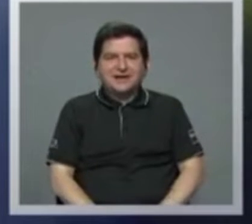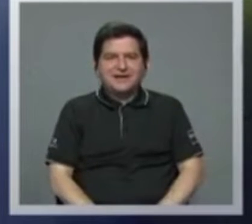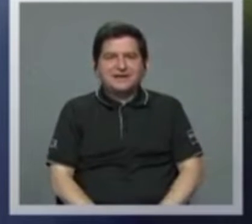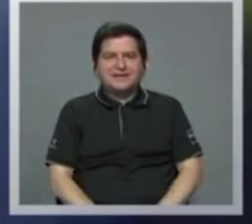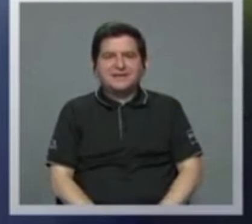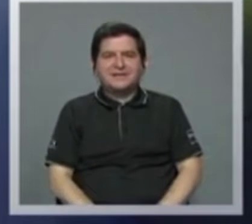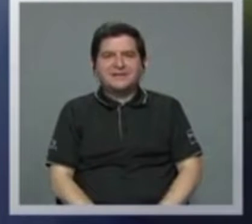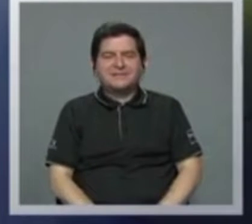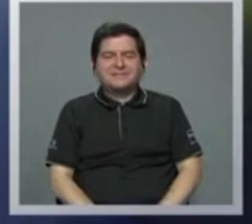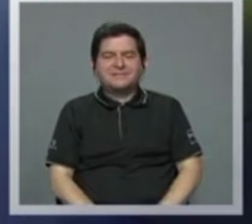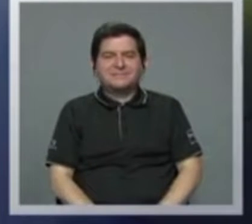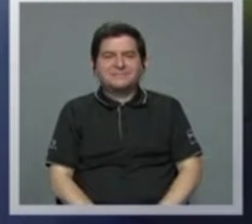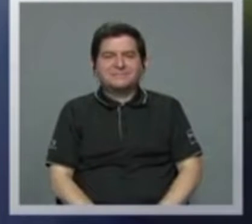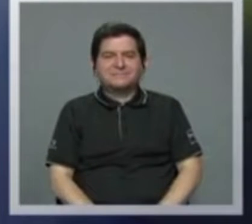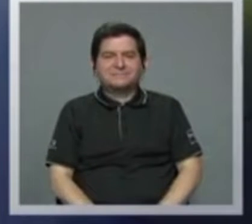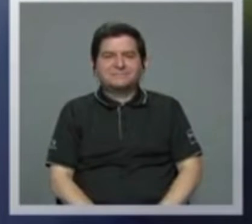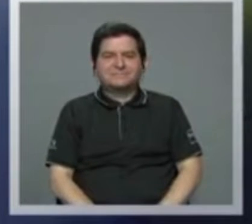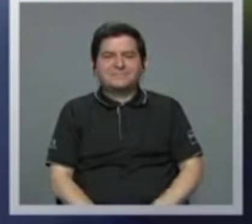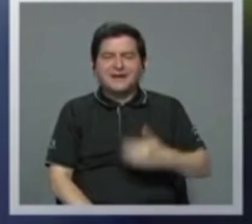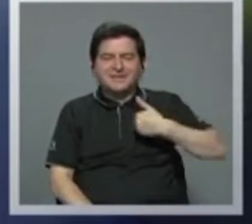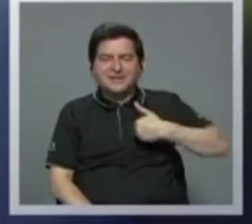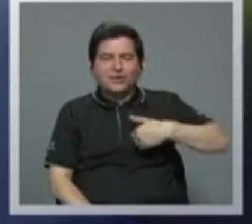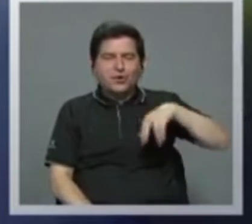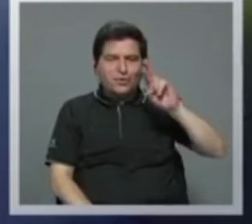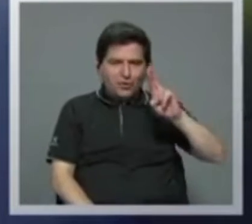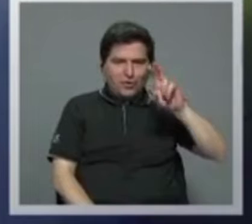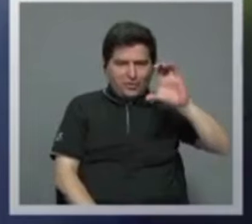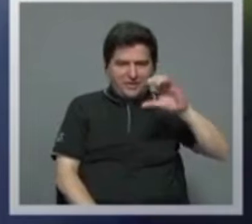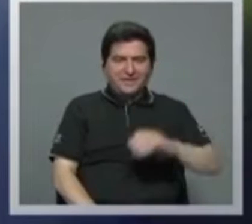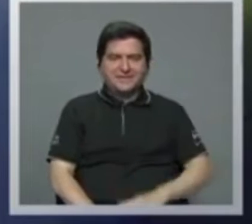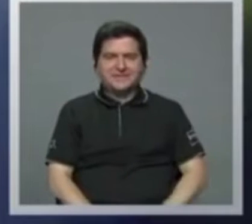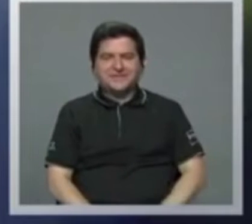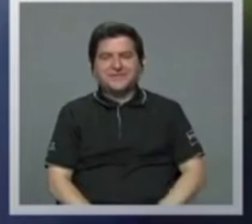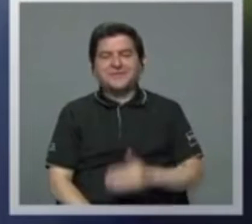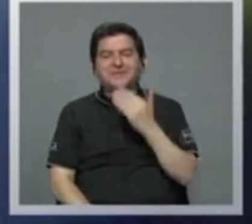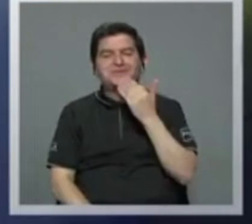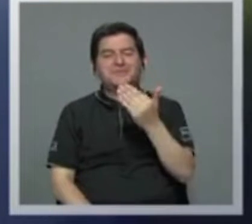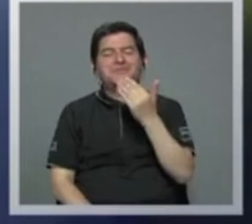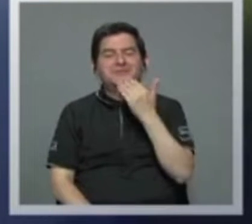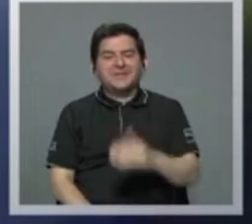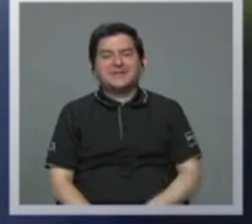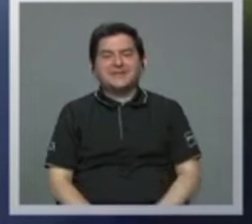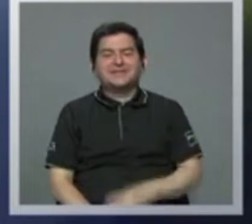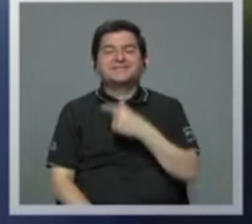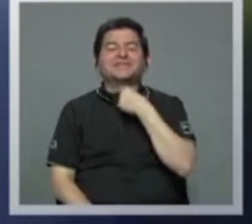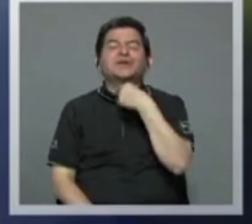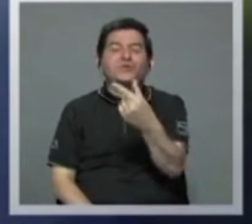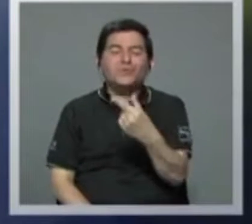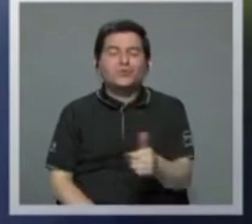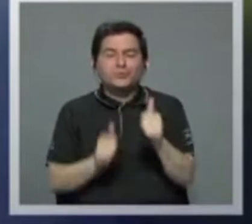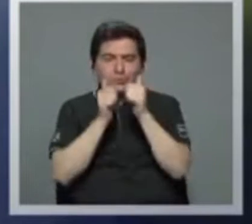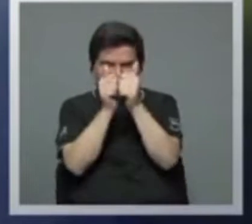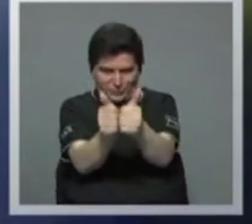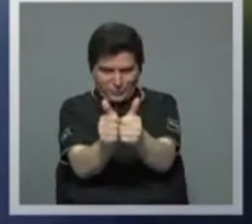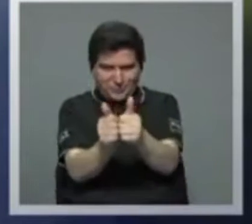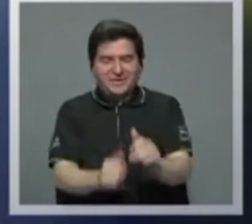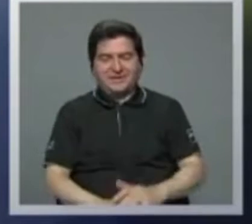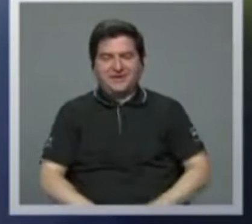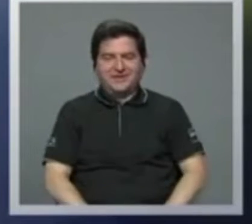manhattaniana, don Rodrigo? Muchas gracias y un gran gusto de estar con ustedes, de